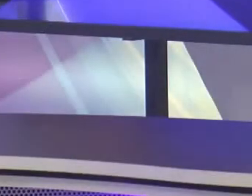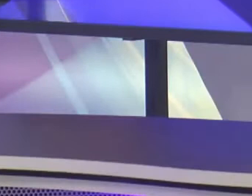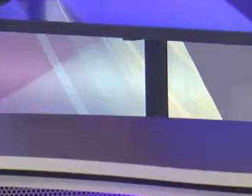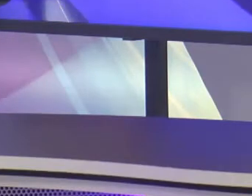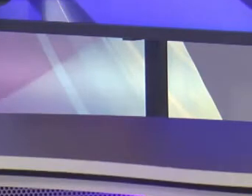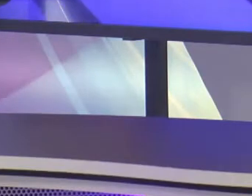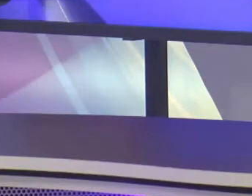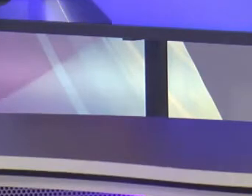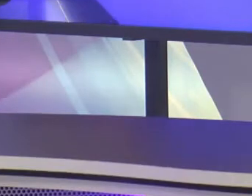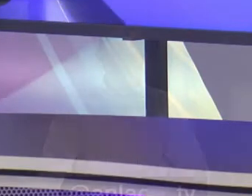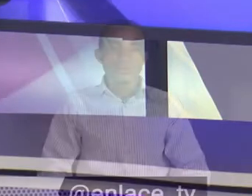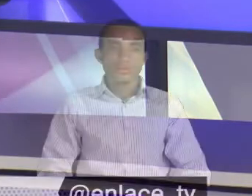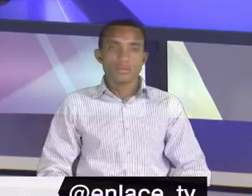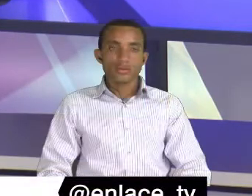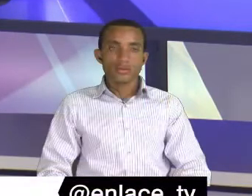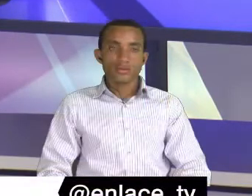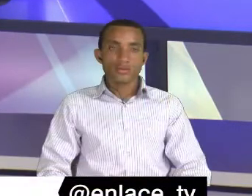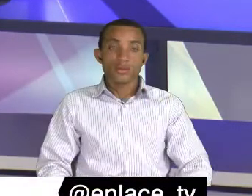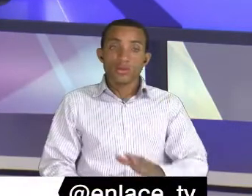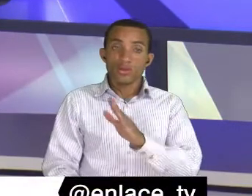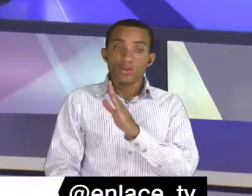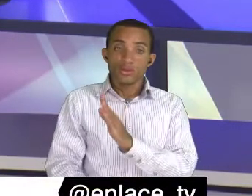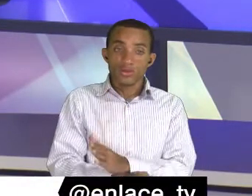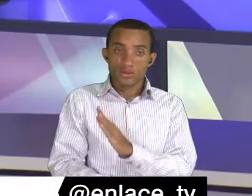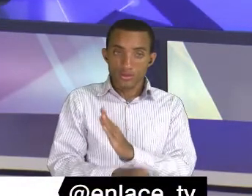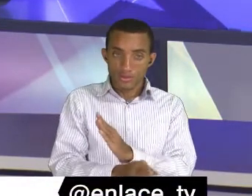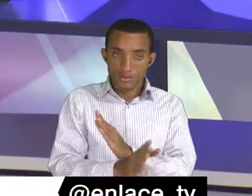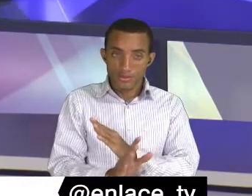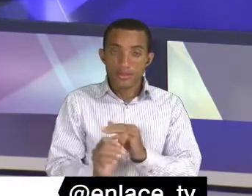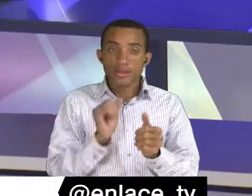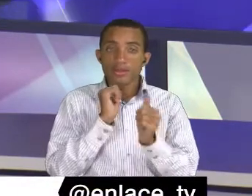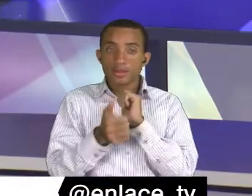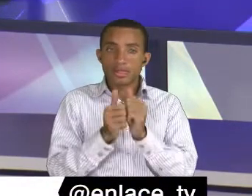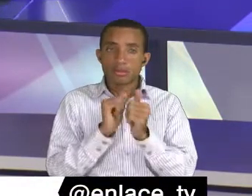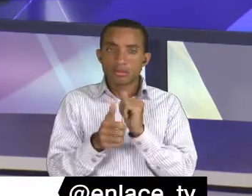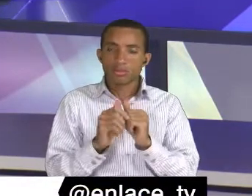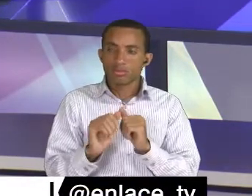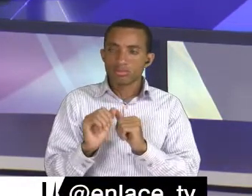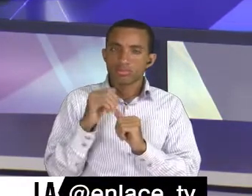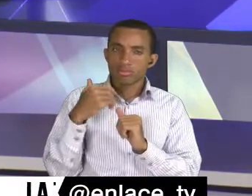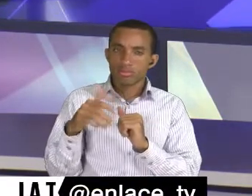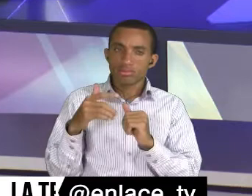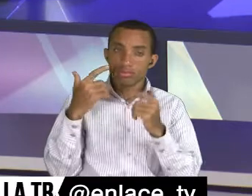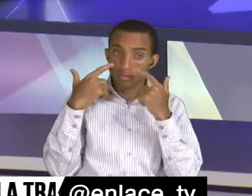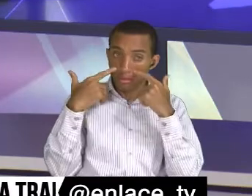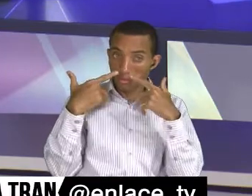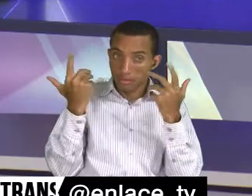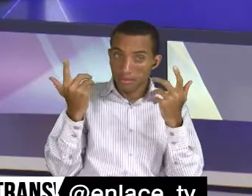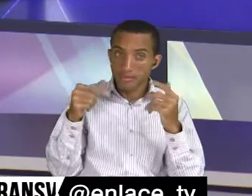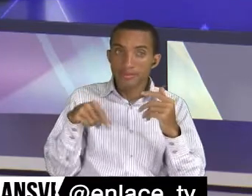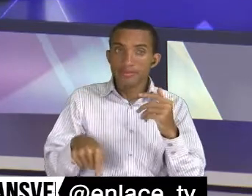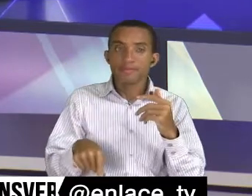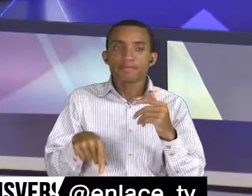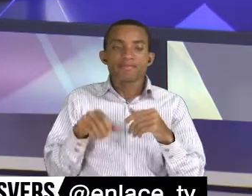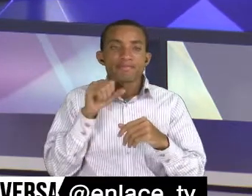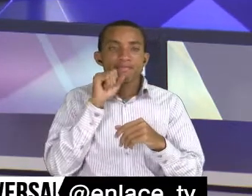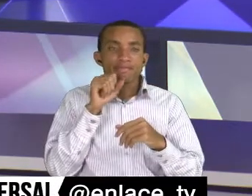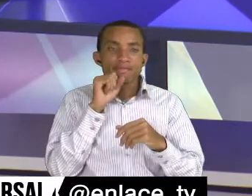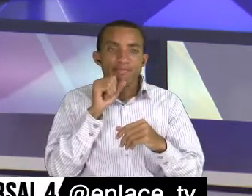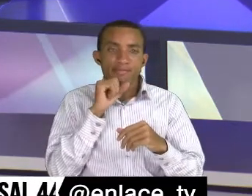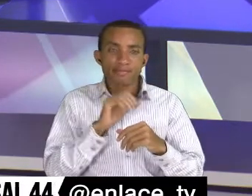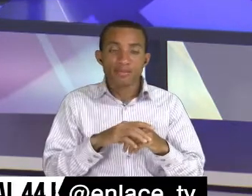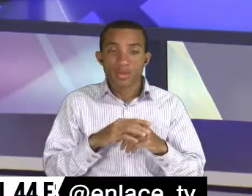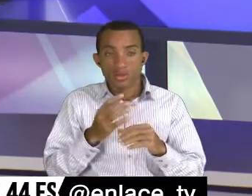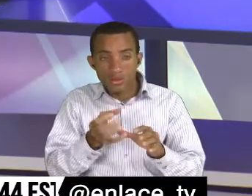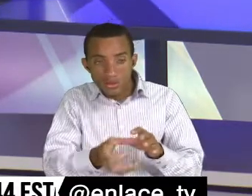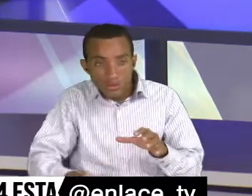Continuamos con más Enlace Noticias. El deporte será protagonista en el aniversario número 95 de Barranca Bermeja. Se desarrollará el Torneo Nacional de Softball Bola